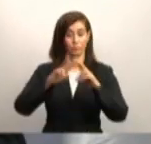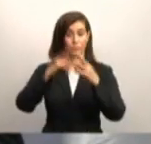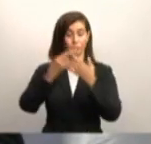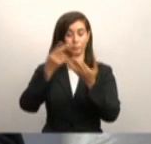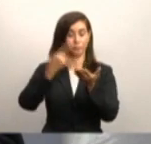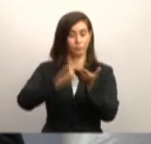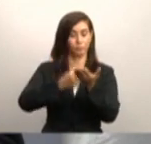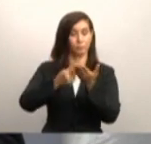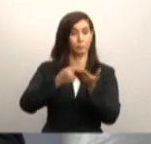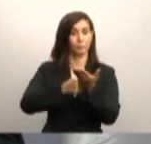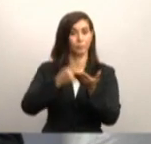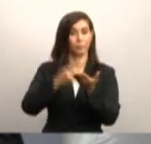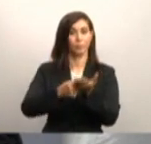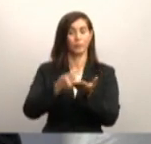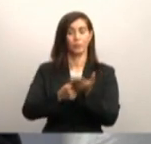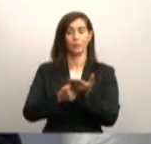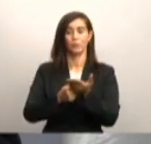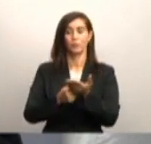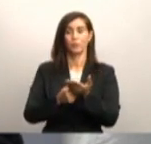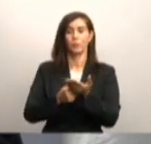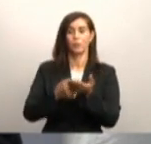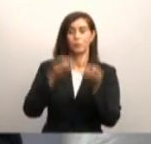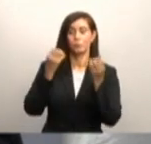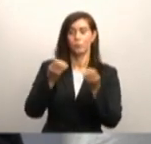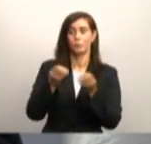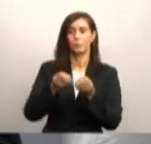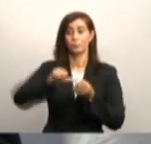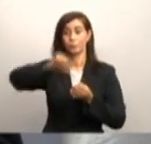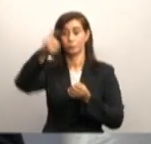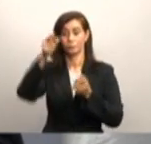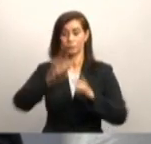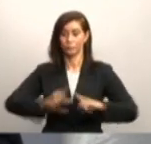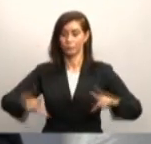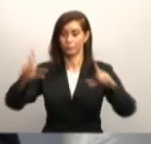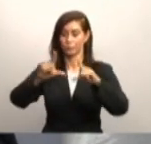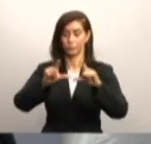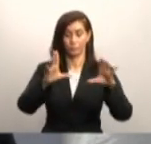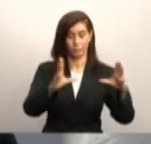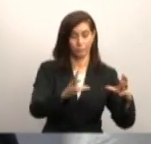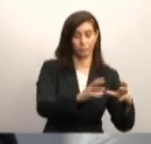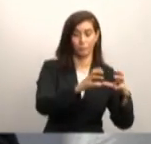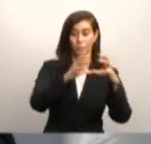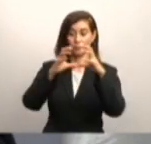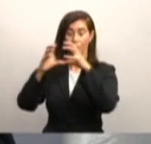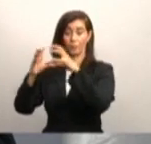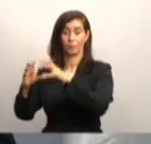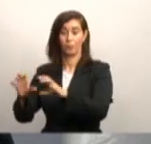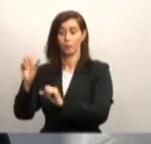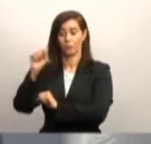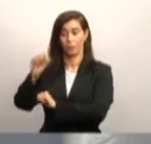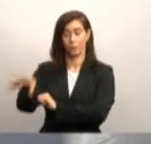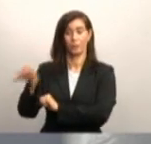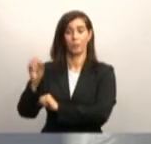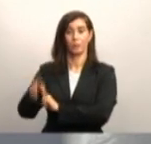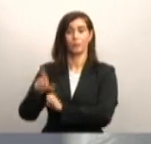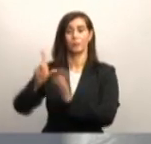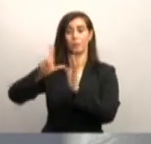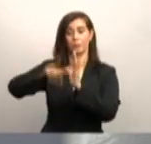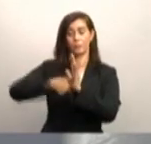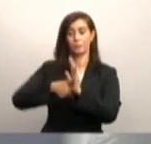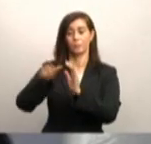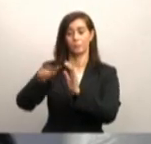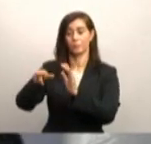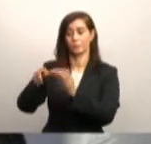fue precisamente la creación de lugares intermedios para el vertido y que posteriormente sean